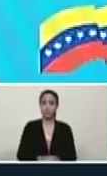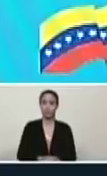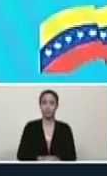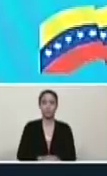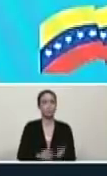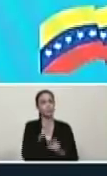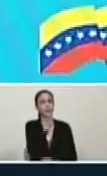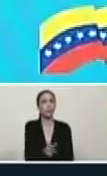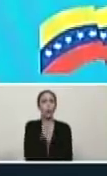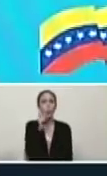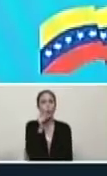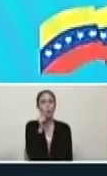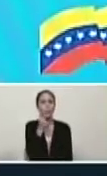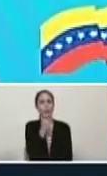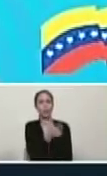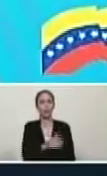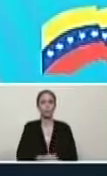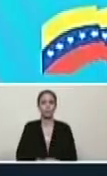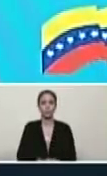Bolsonaro dijo que él